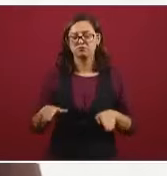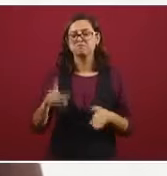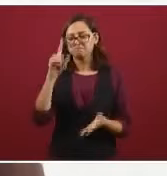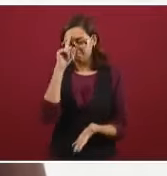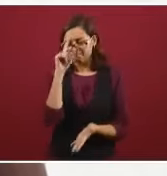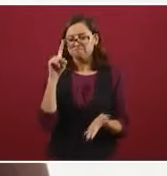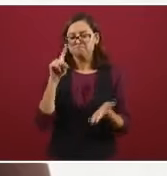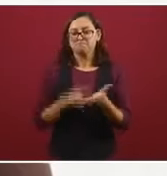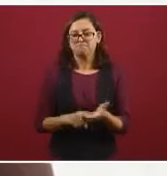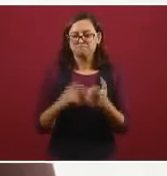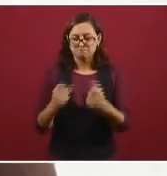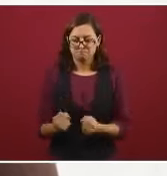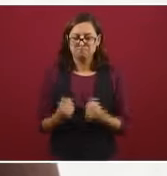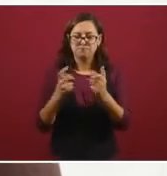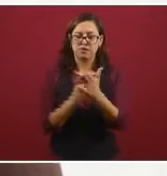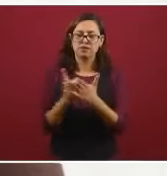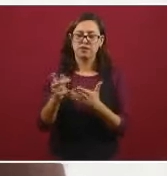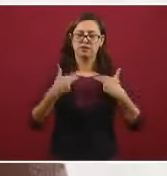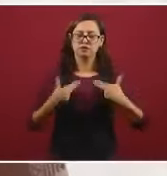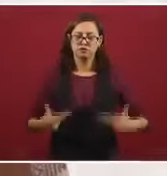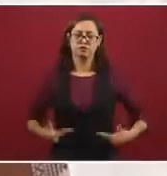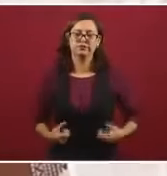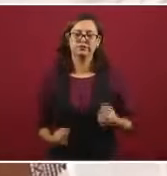sus valores en los derechos humanos.